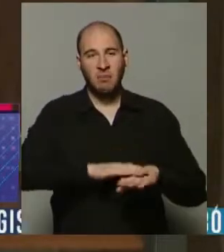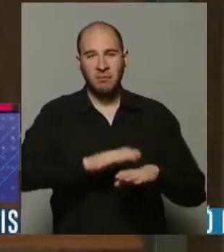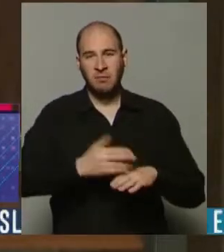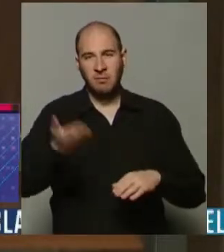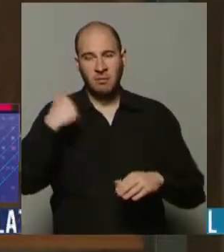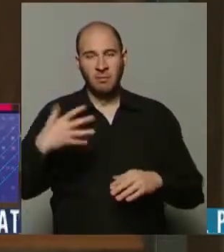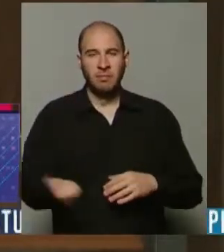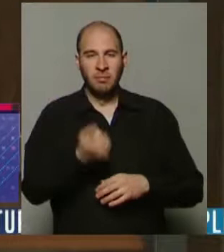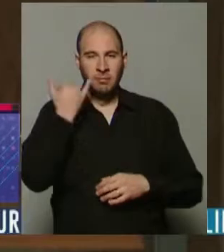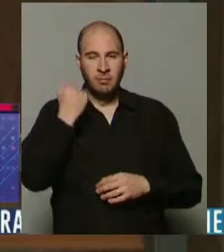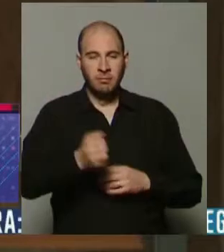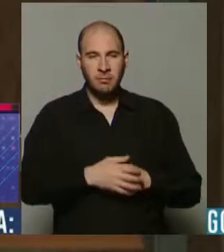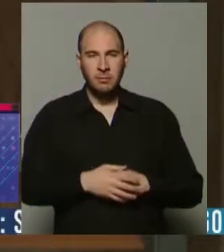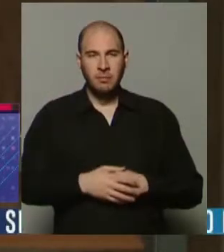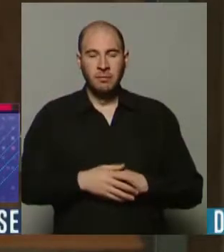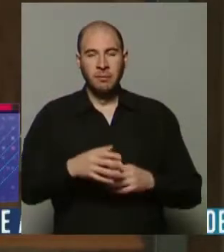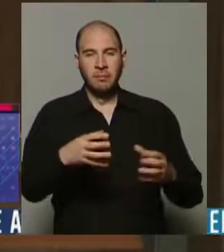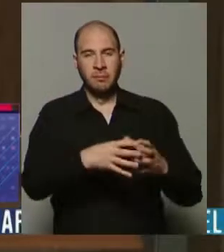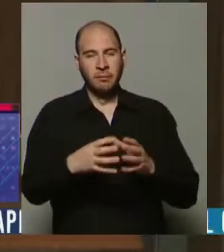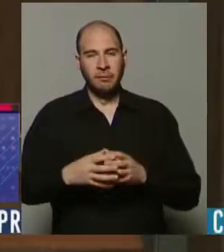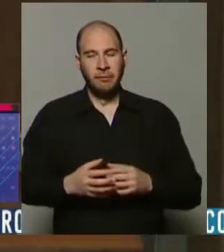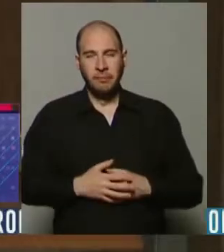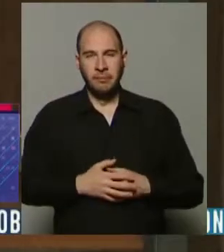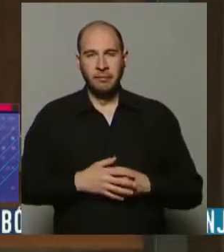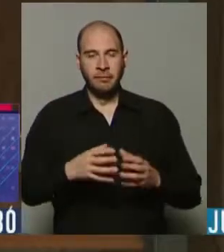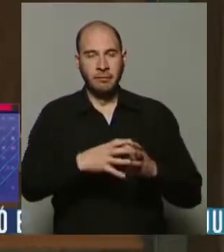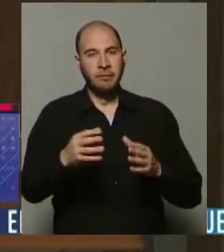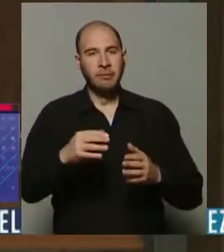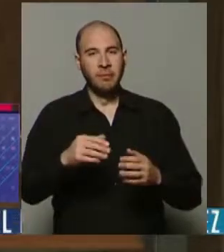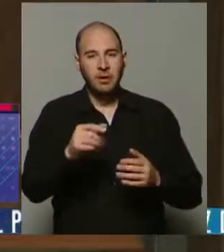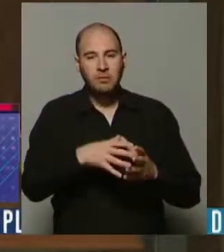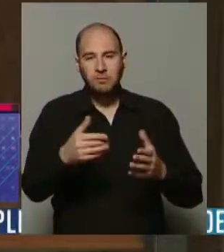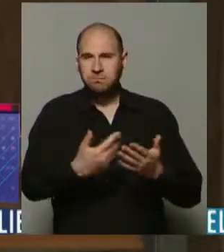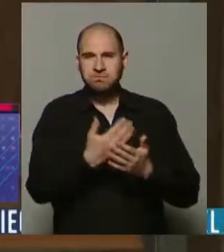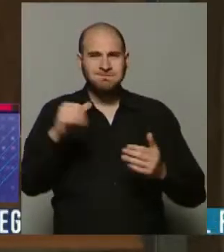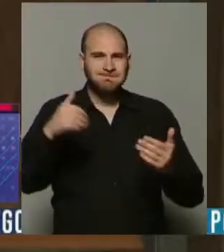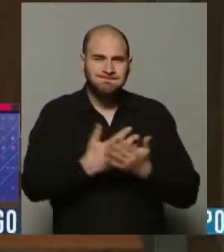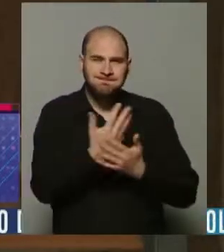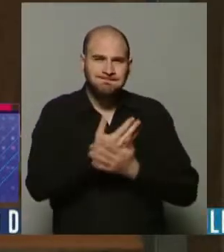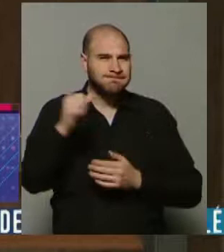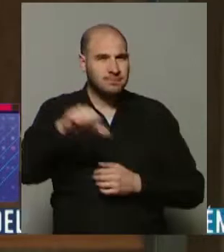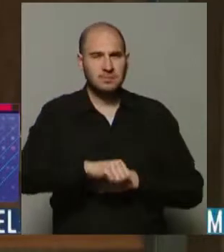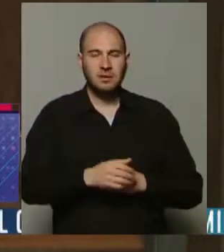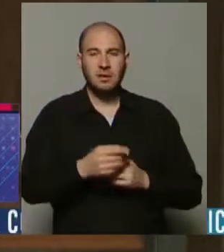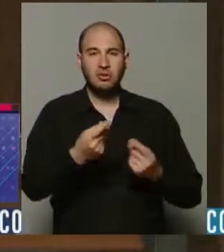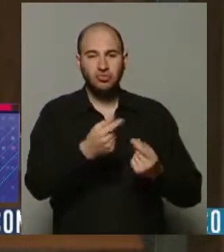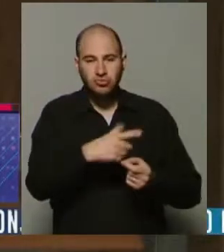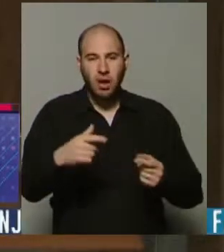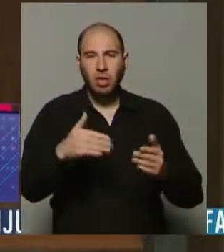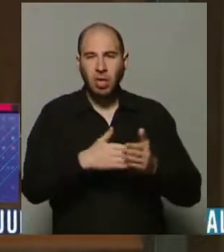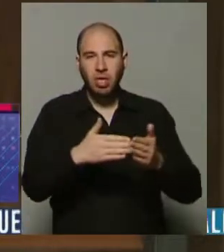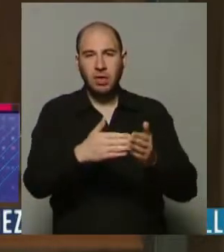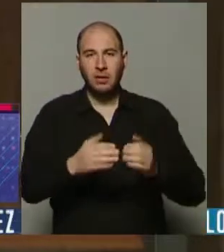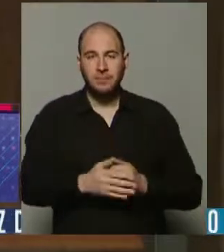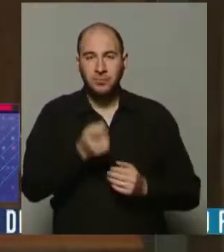han asumido sobre todo con los sectores que la están pasando mal o que tienen los ingresos un poco limitados